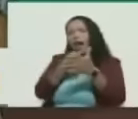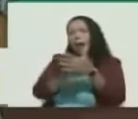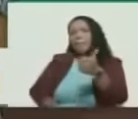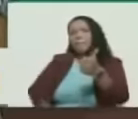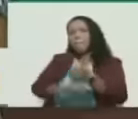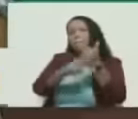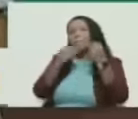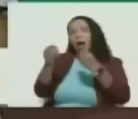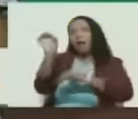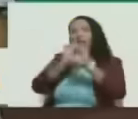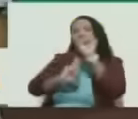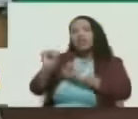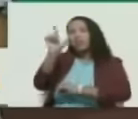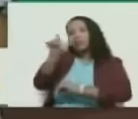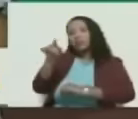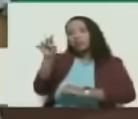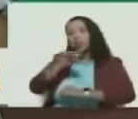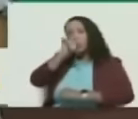territorio venezolano.